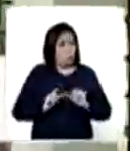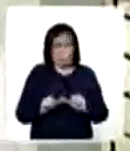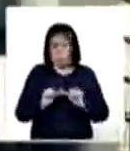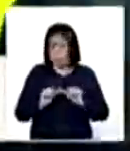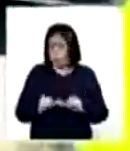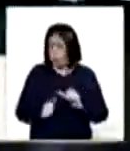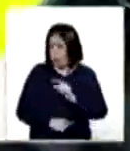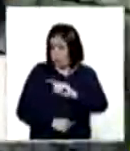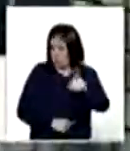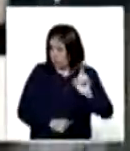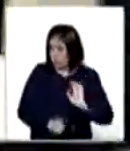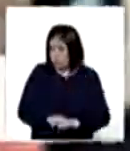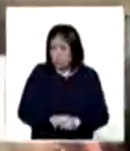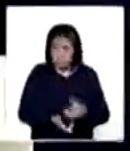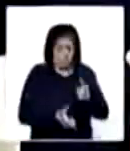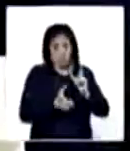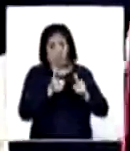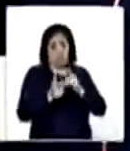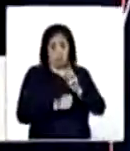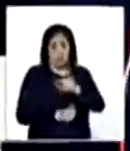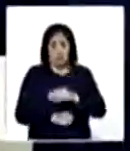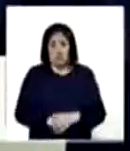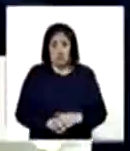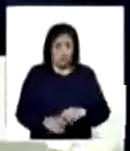estado de ebriedad.